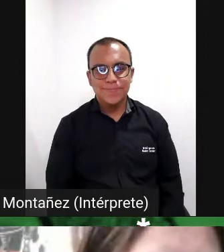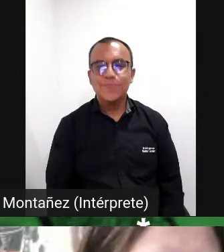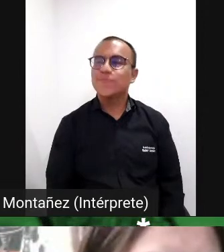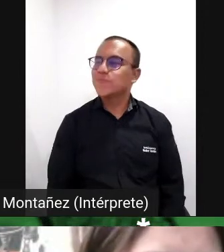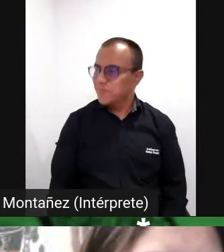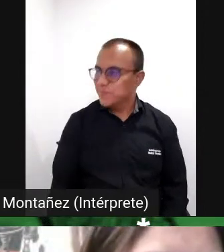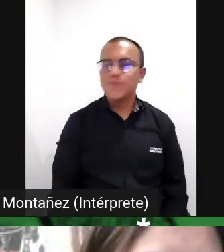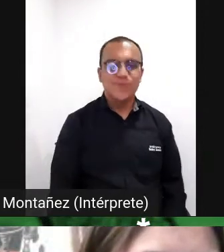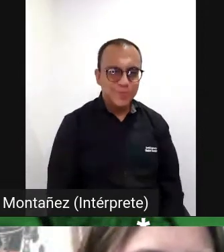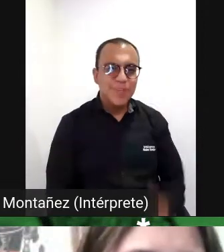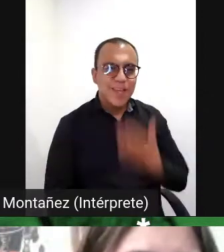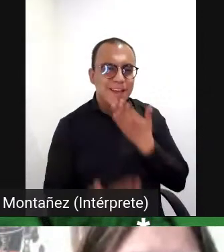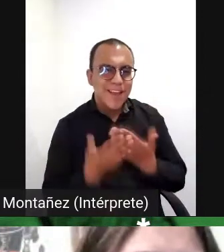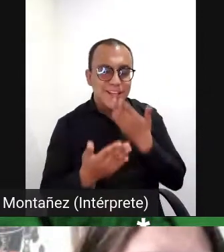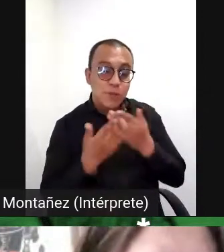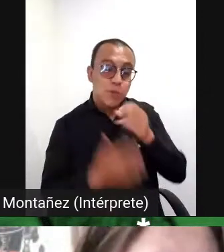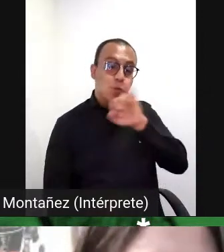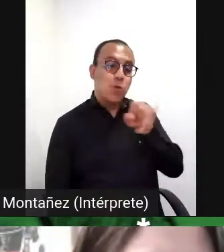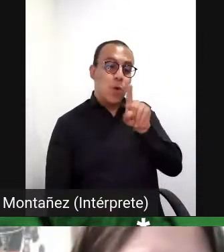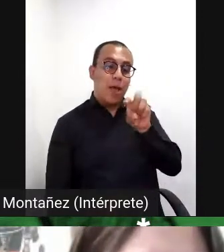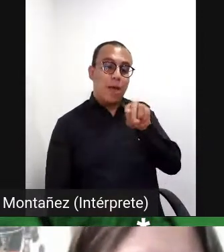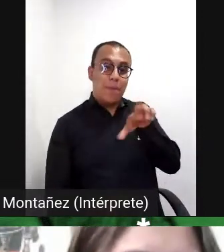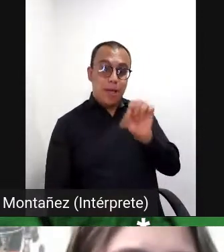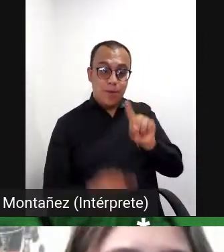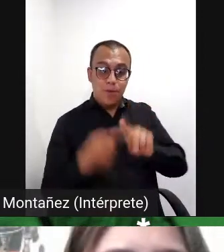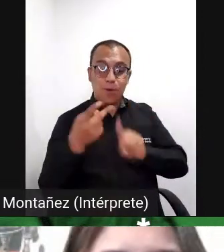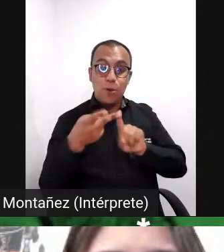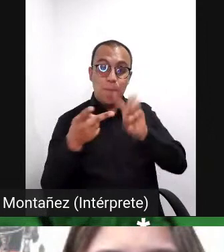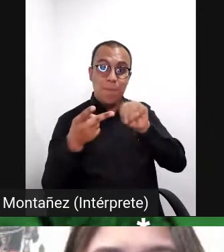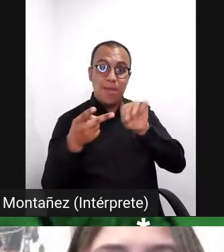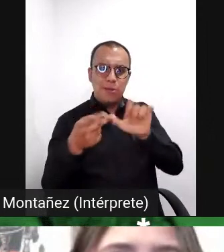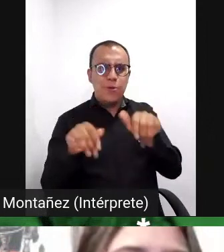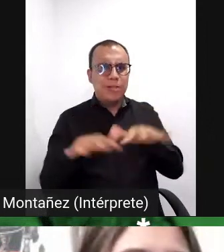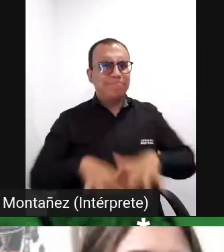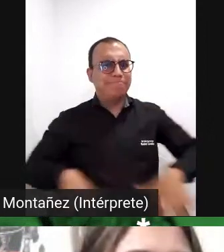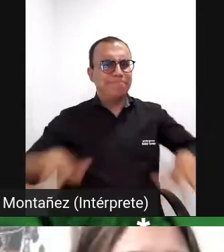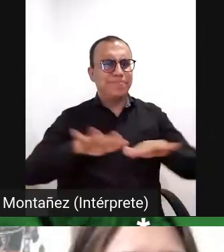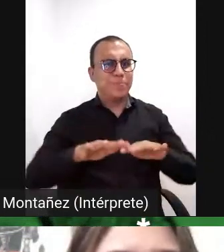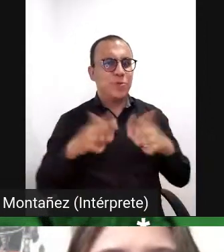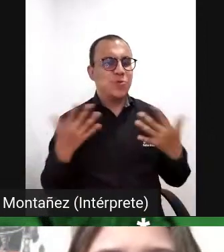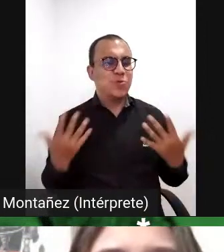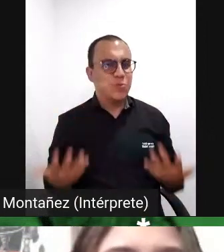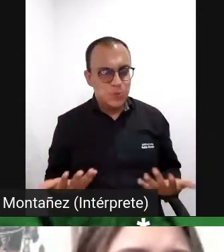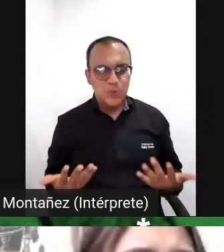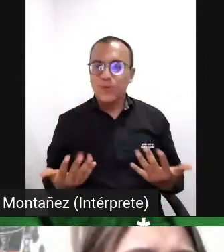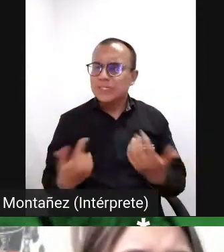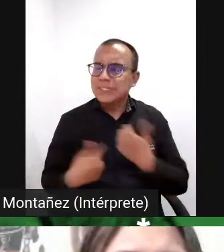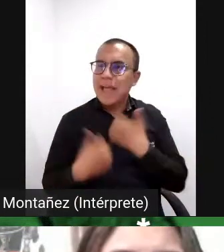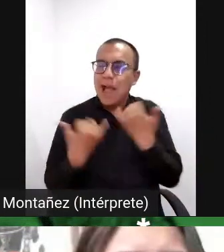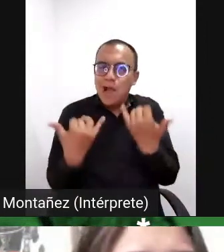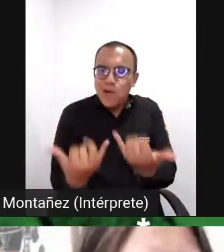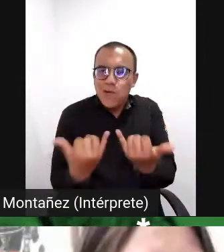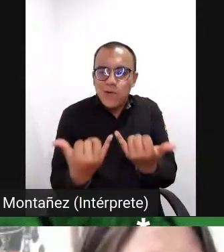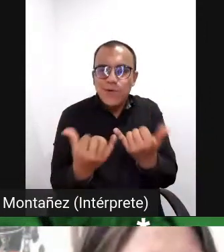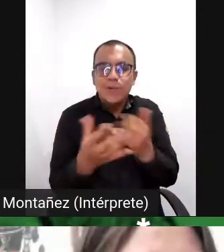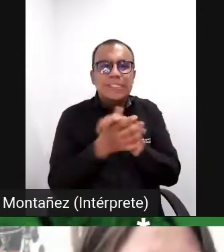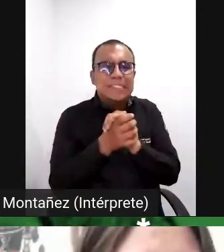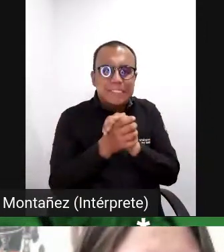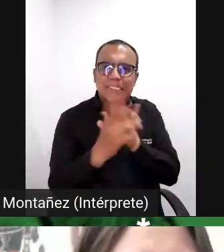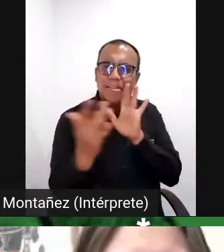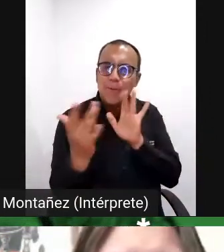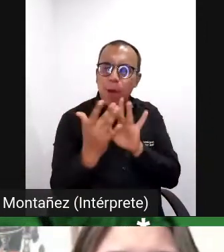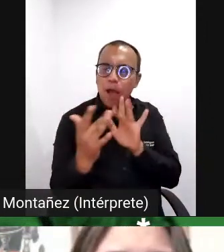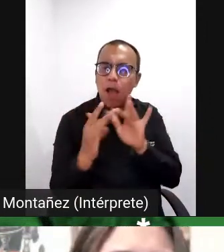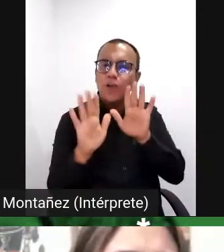Muchísimas gracias, Juan Pablo, Juan Manuel, por este grandioso espacio. Creo que ustedes nos han permitido acercarnos muchísimo